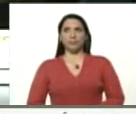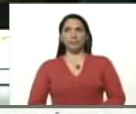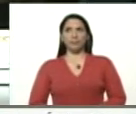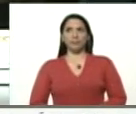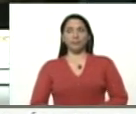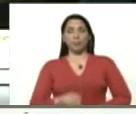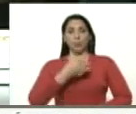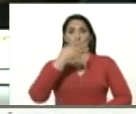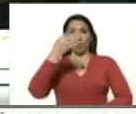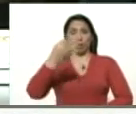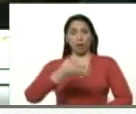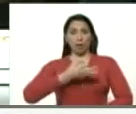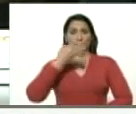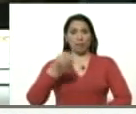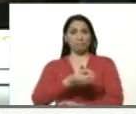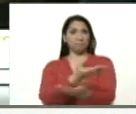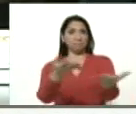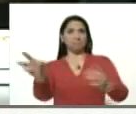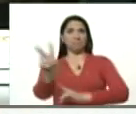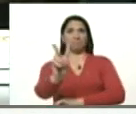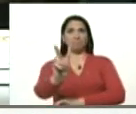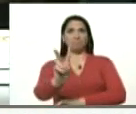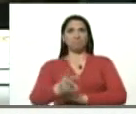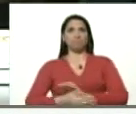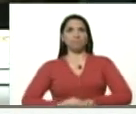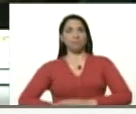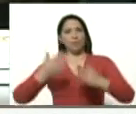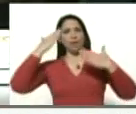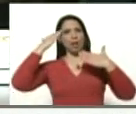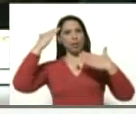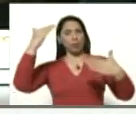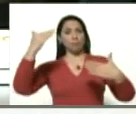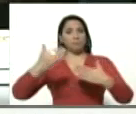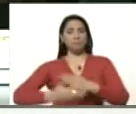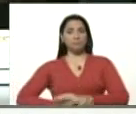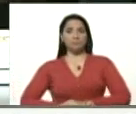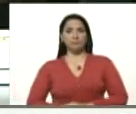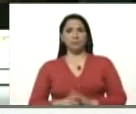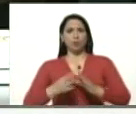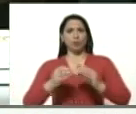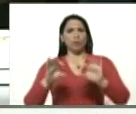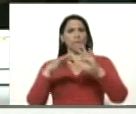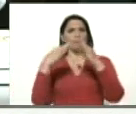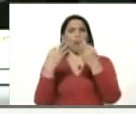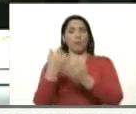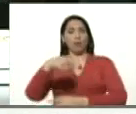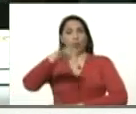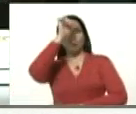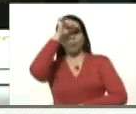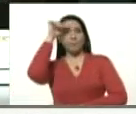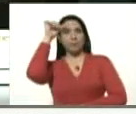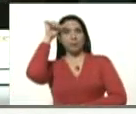Buenas tardes, toda Venezuela. Mi saludo a toda la familia hoy domingo.